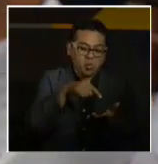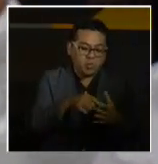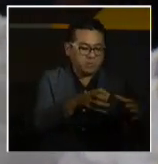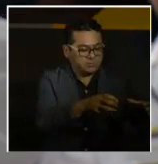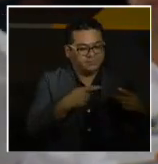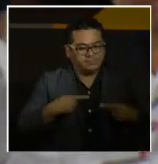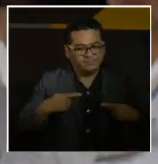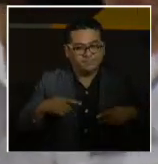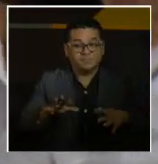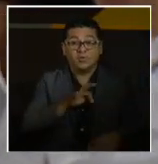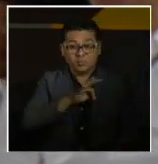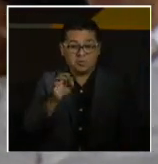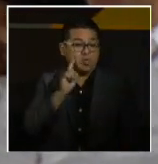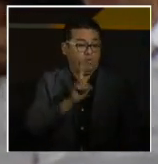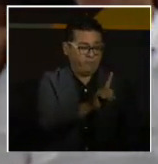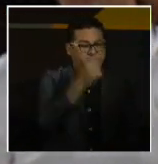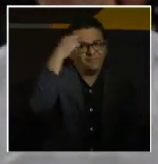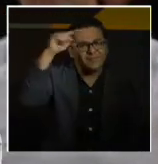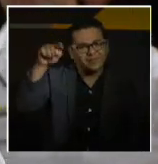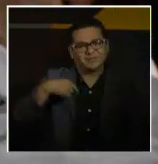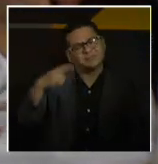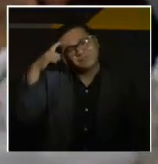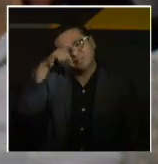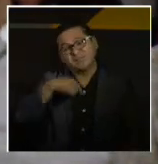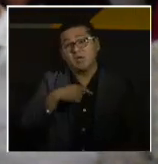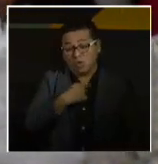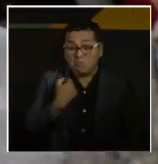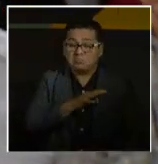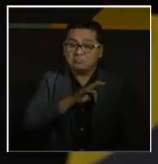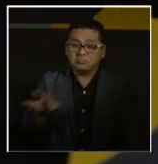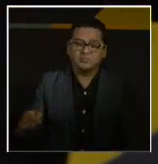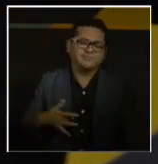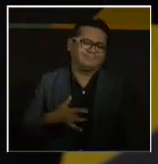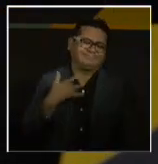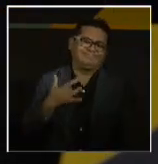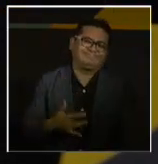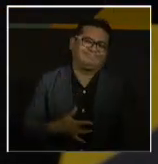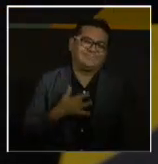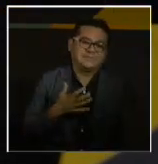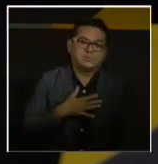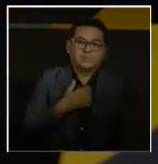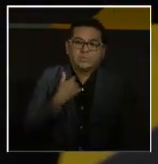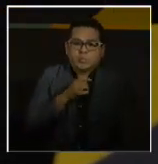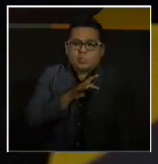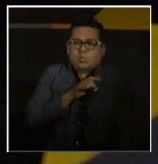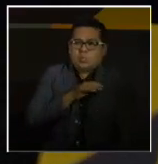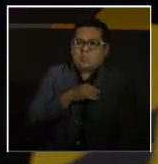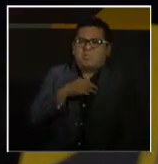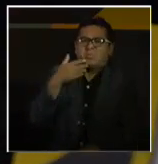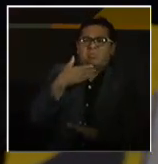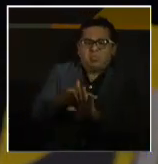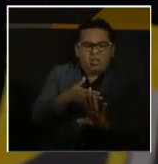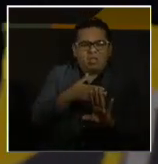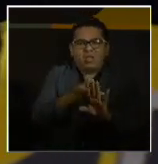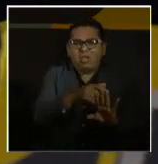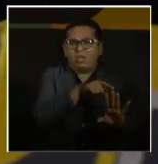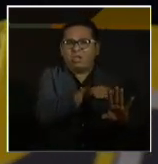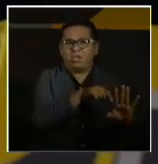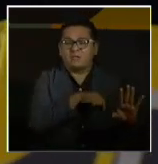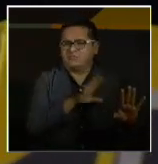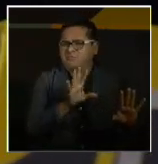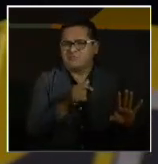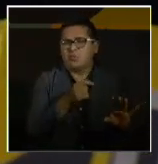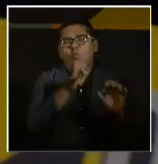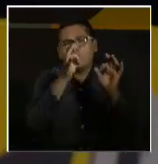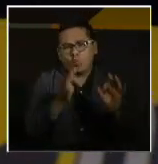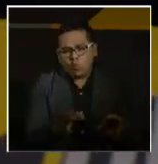a los ciudadanos el que puedan denunciar. Que cuando vayan a denunciar, no se sientan como delincuentes, que se les trate como víctimas, que se les pueda